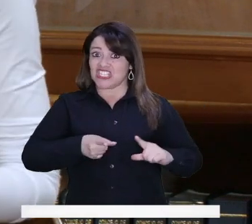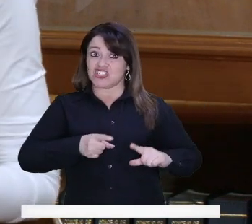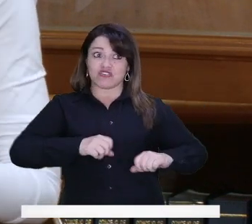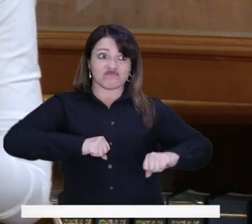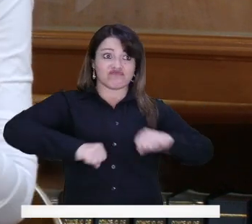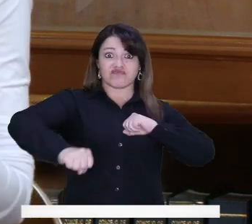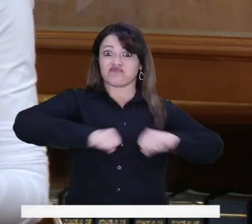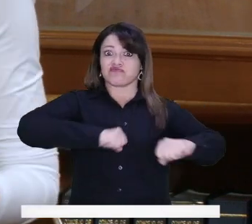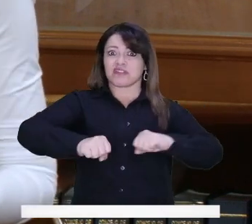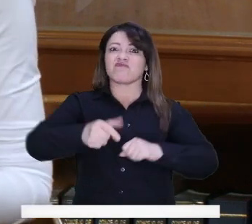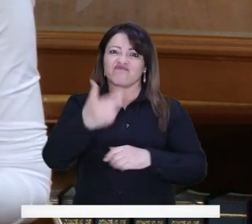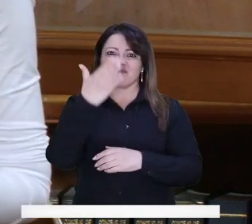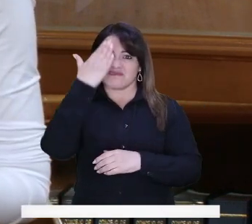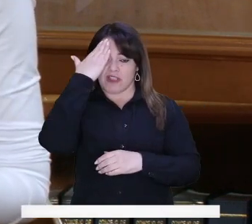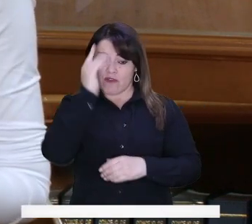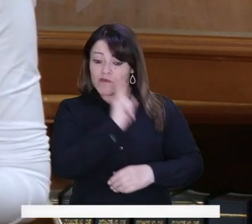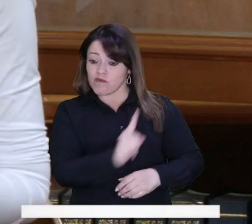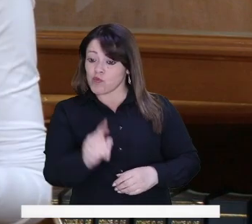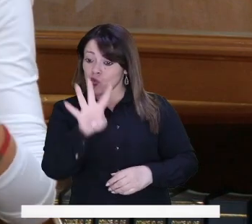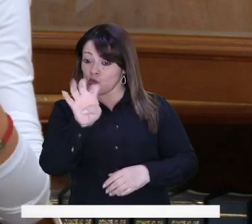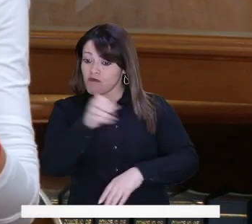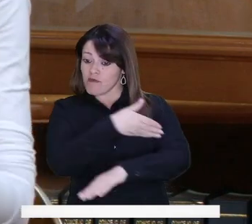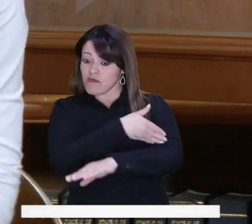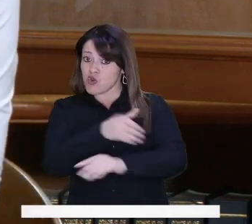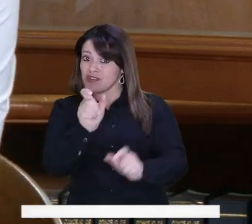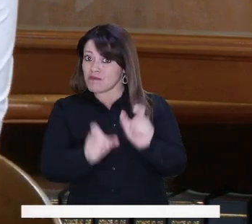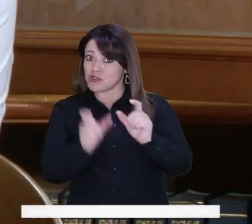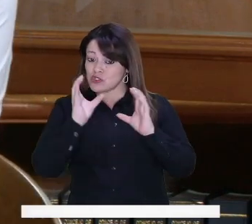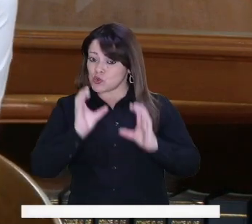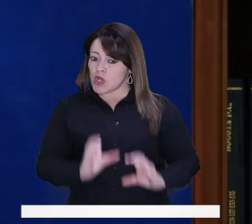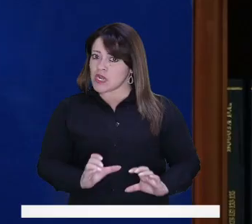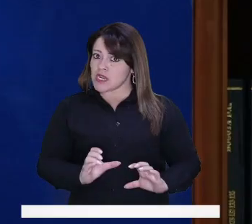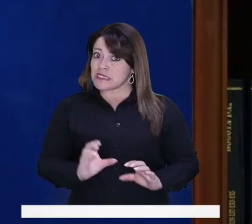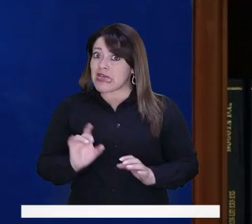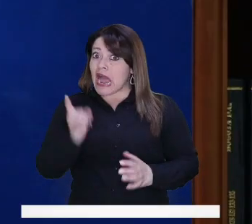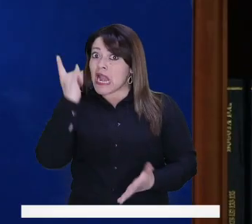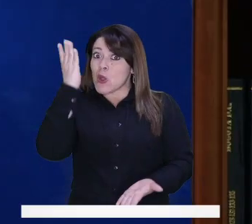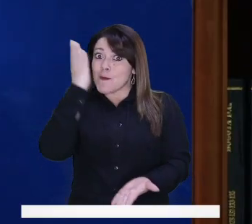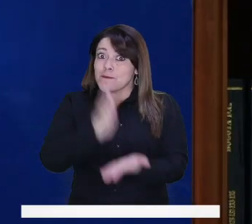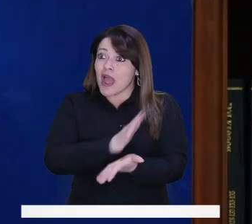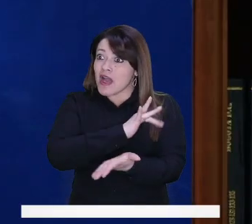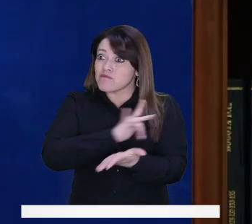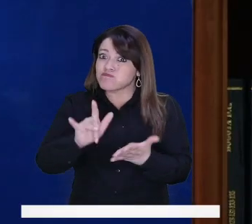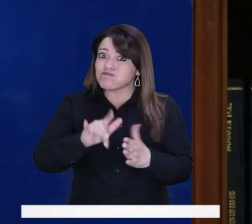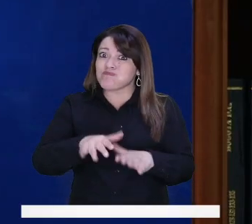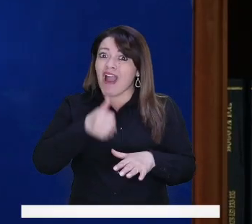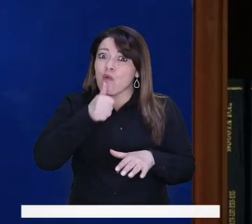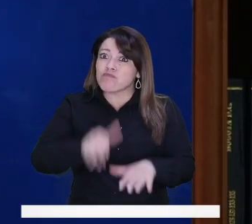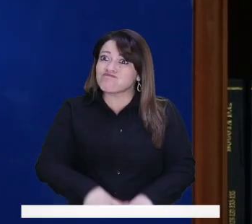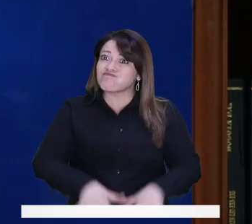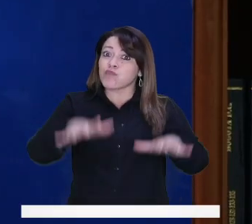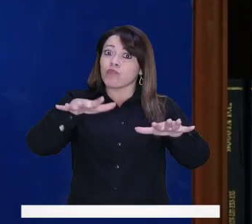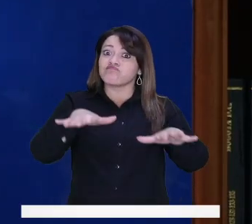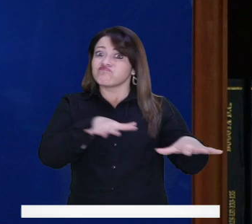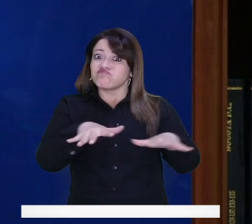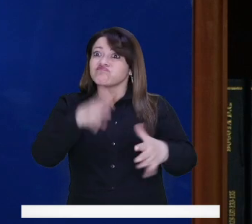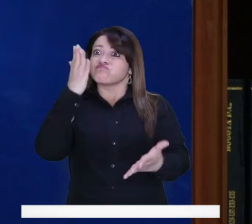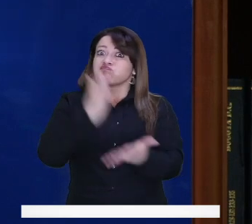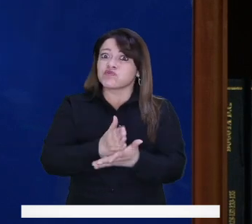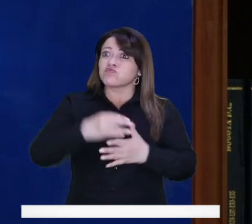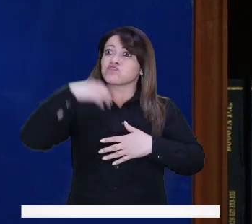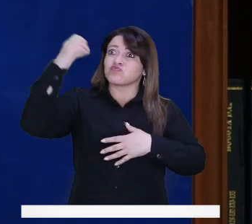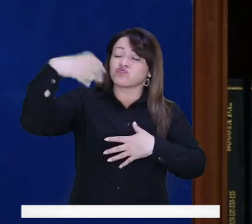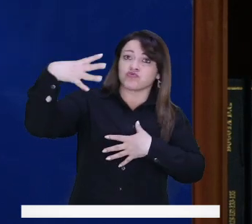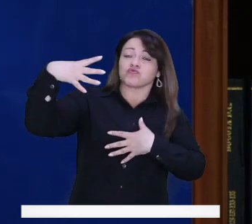Bogotá, con más de 9 millones de habitantes, para una emergencia climática. No lo está, pero además de forma